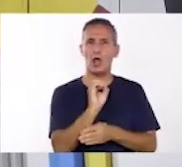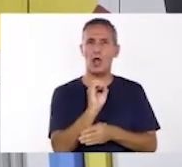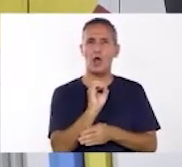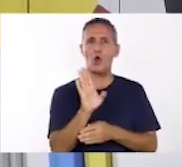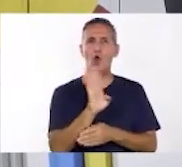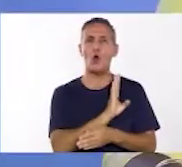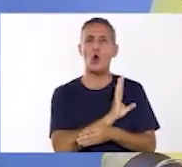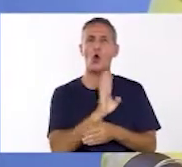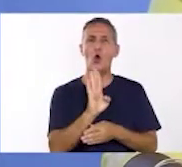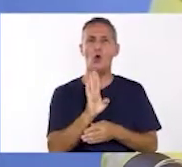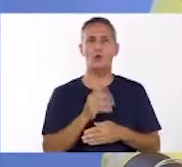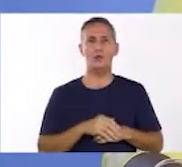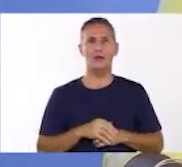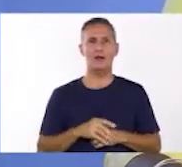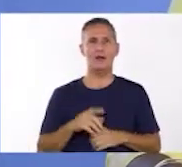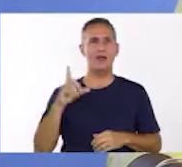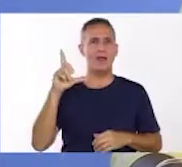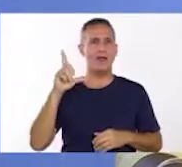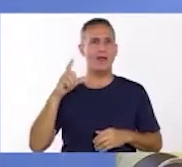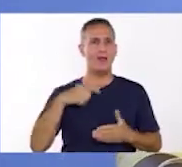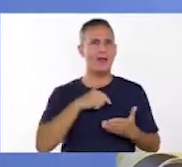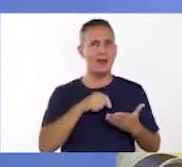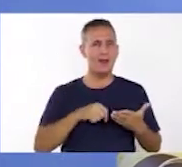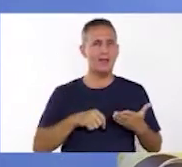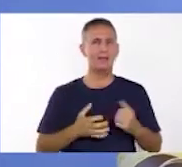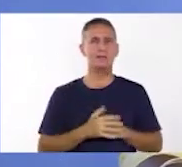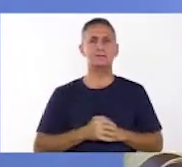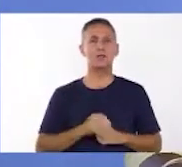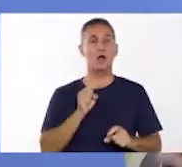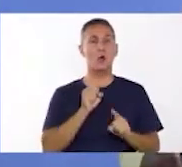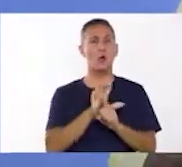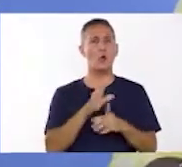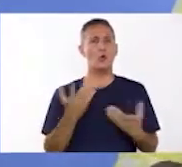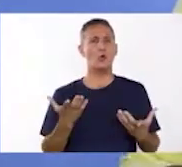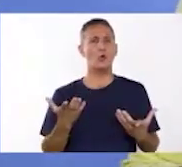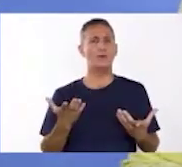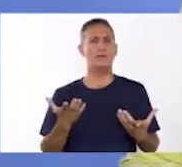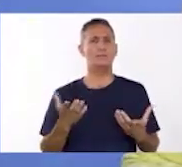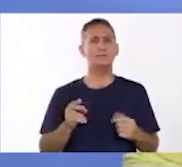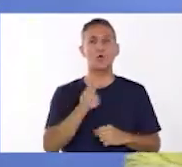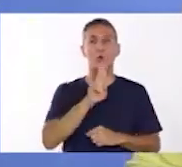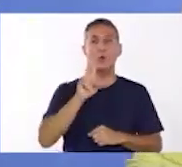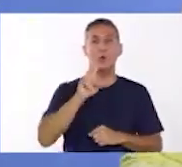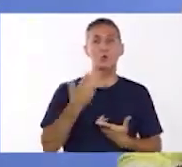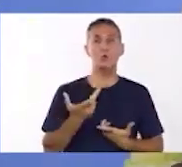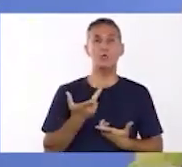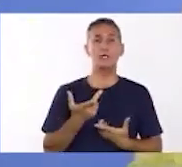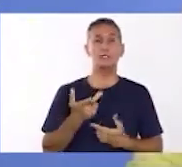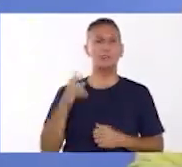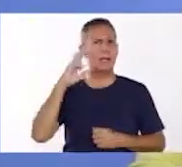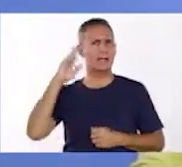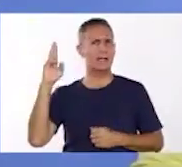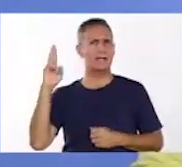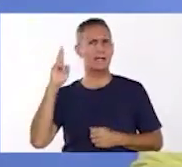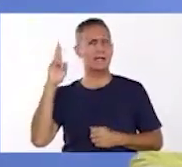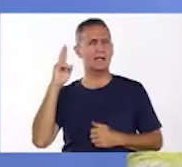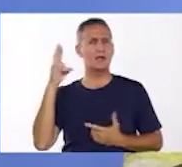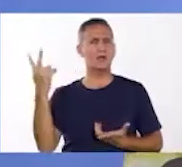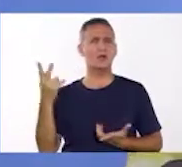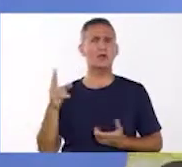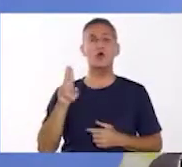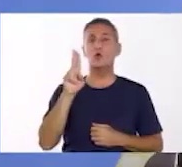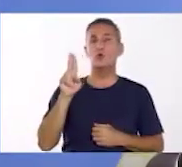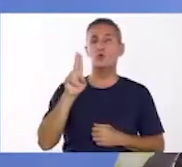literaria. Bien, vamos a comenzar entonces con las unidades, recordarlas solamente,